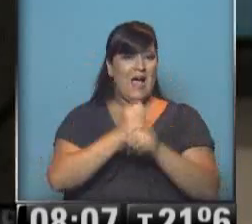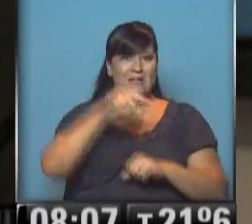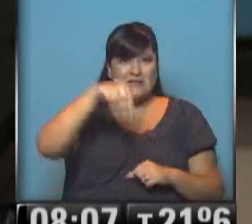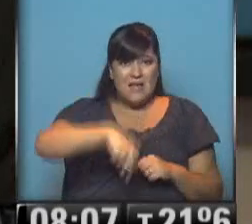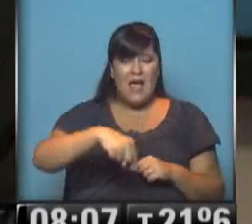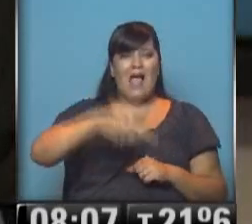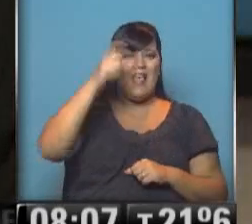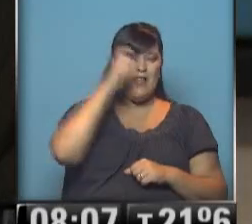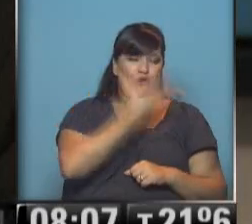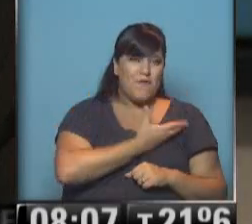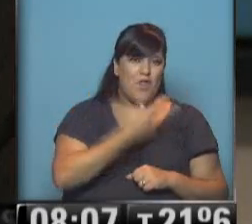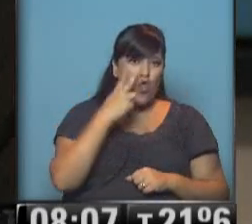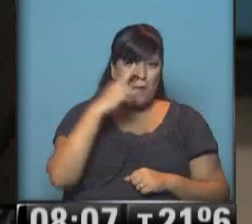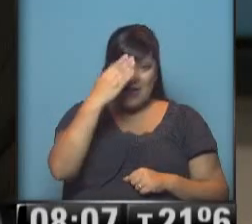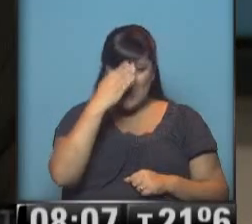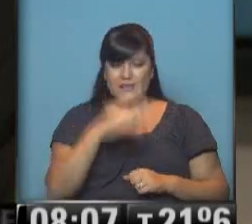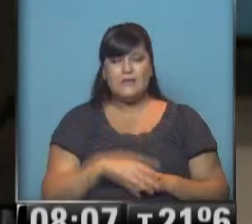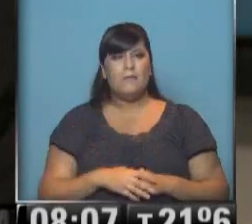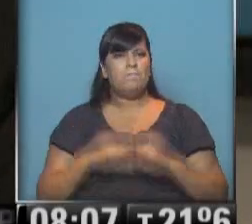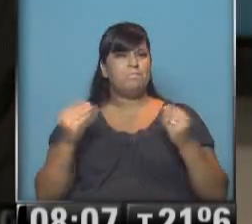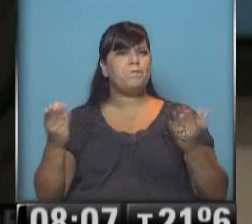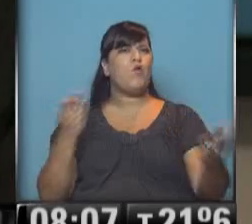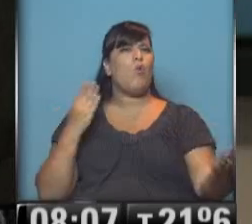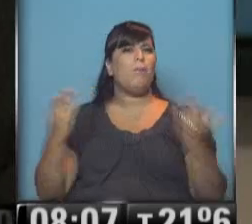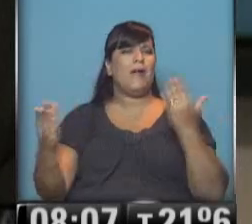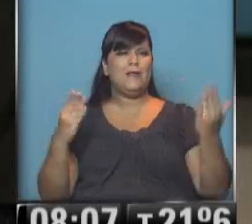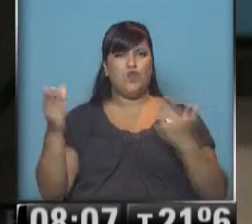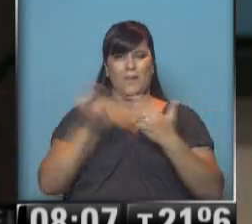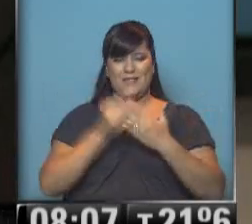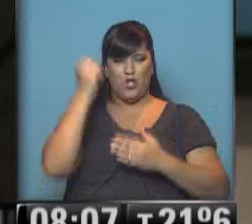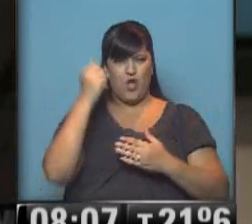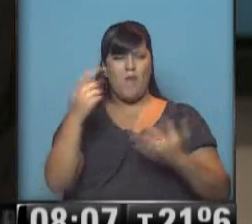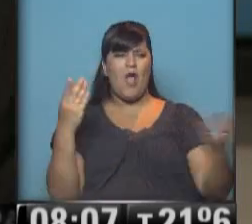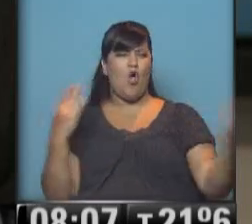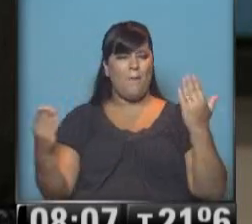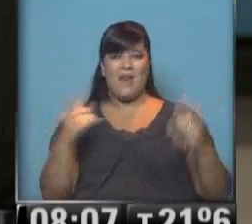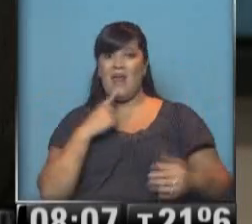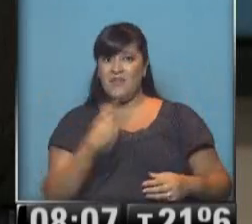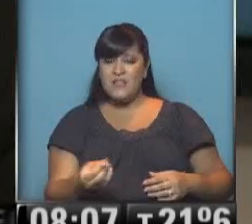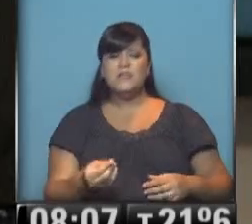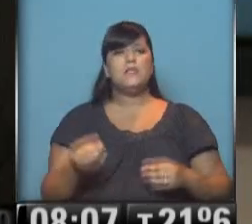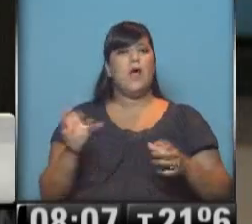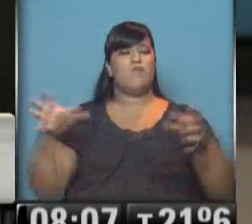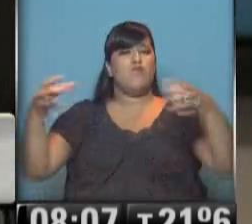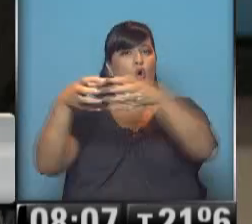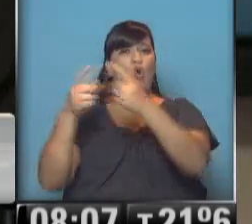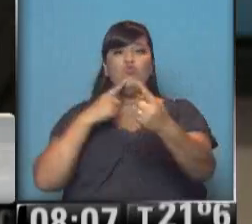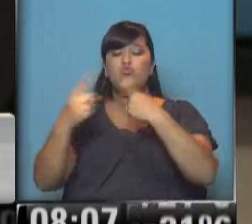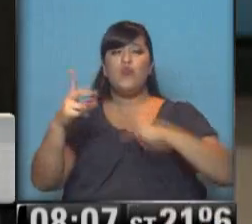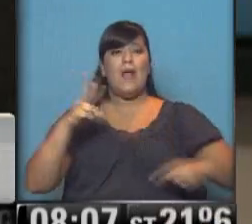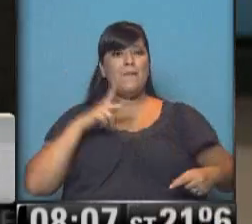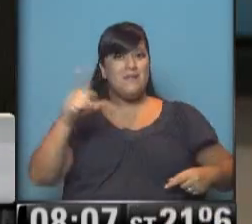2015 y la comparación que decía que si los que decían estas consultoras privadas o